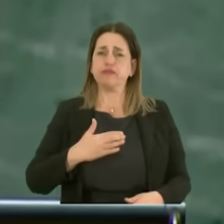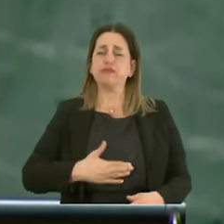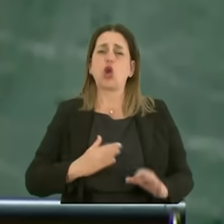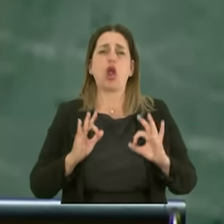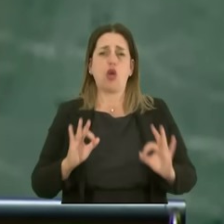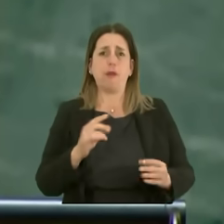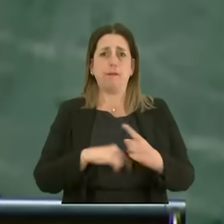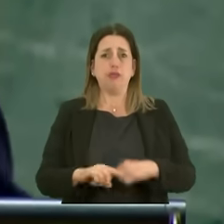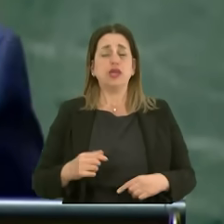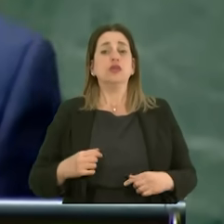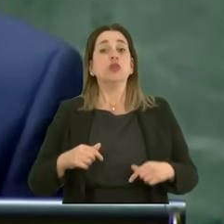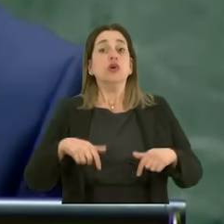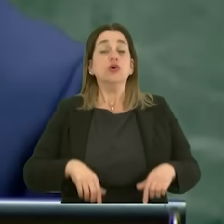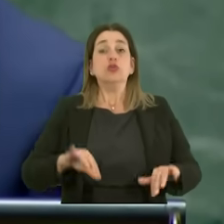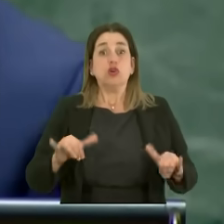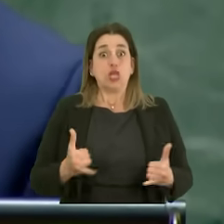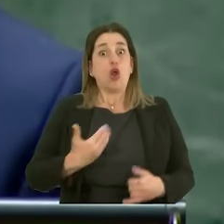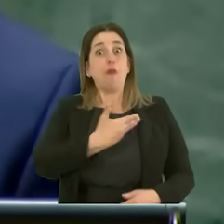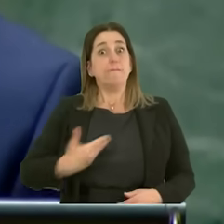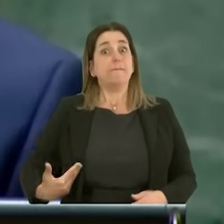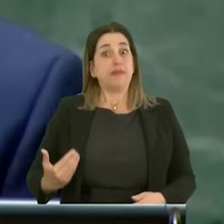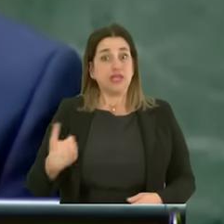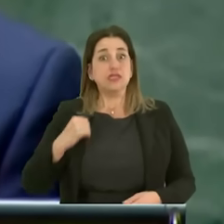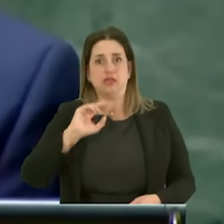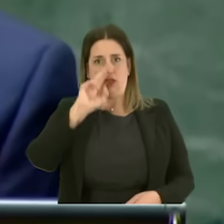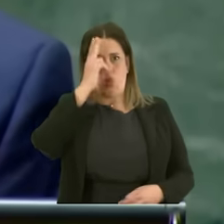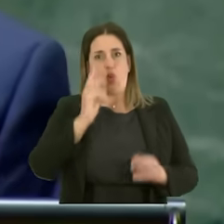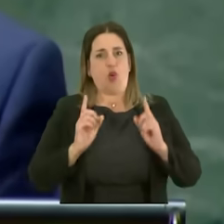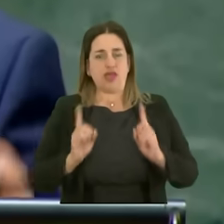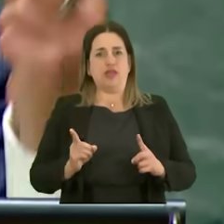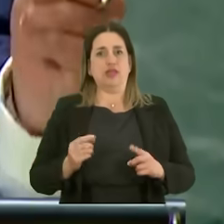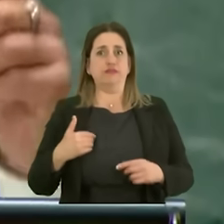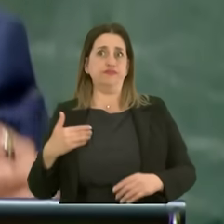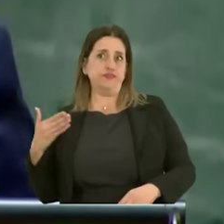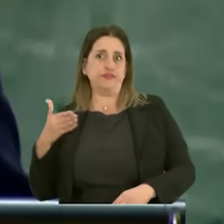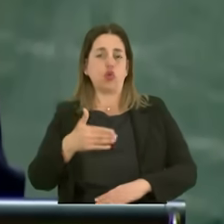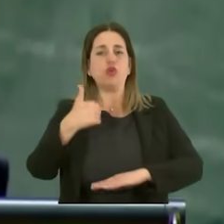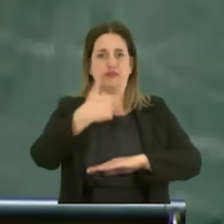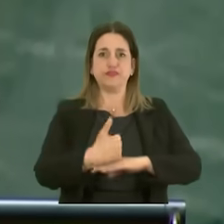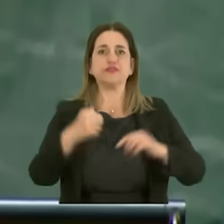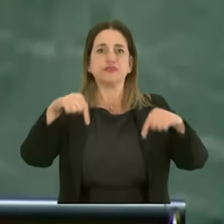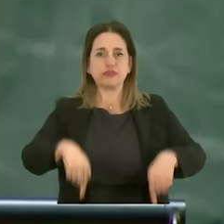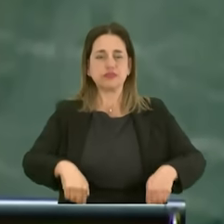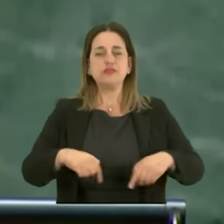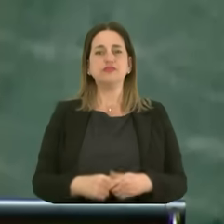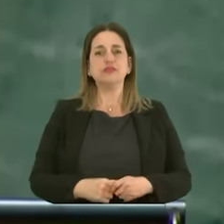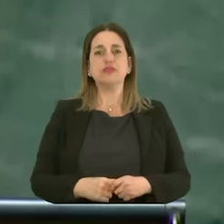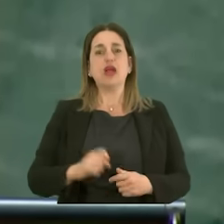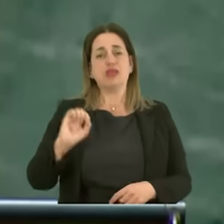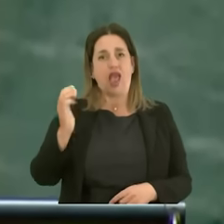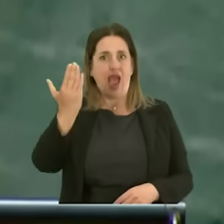ha inspirado como presidente de mi país y el espíritu con el cual He venido a